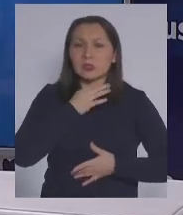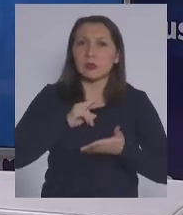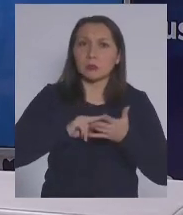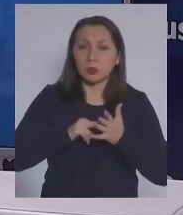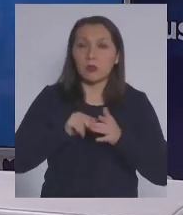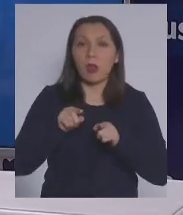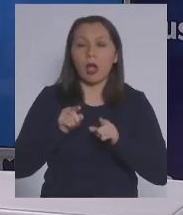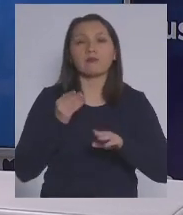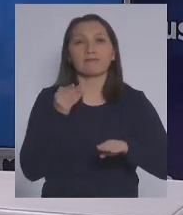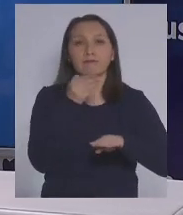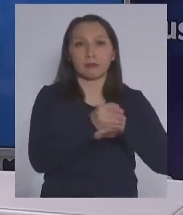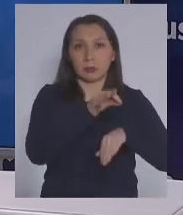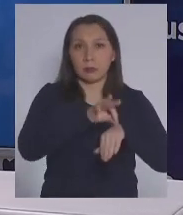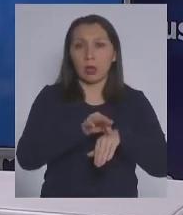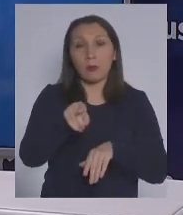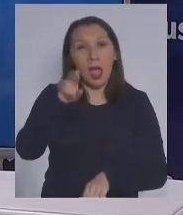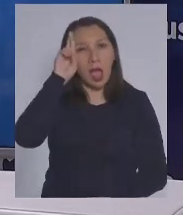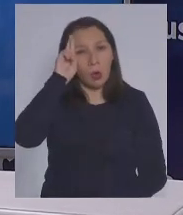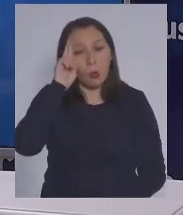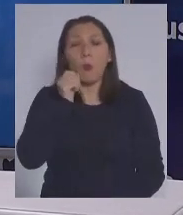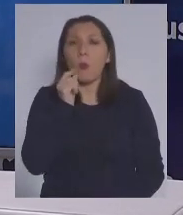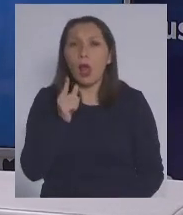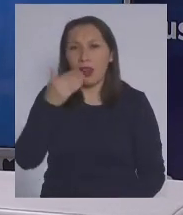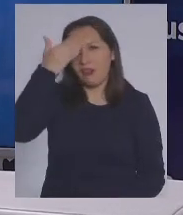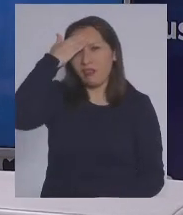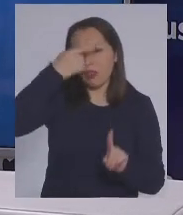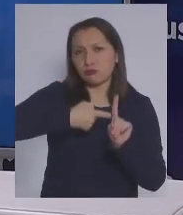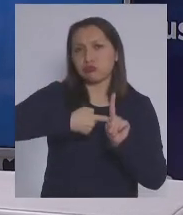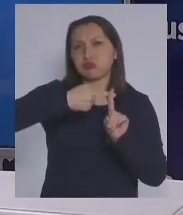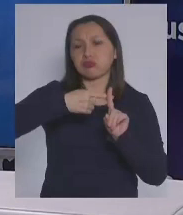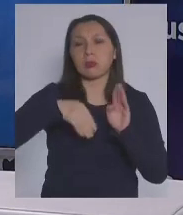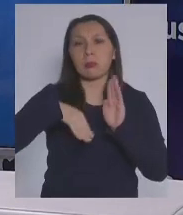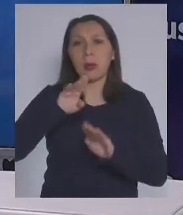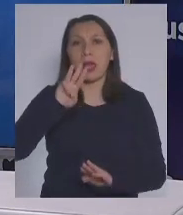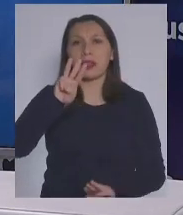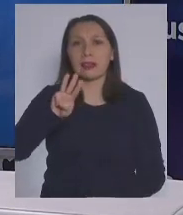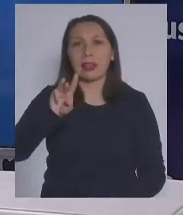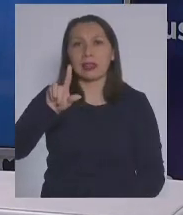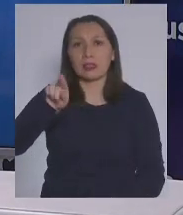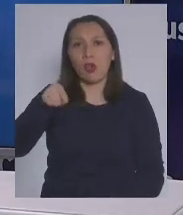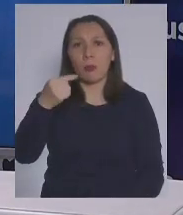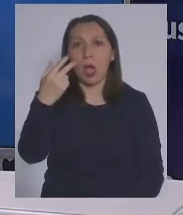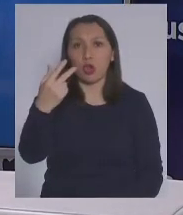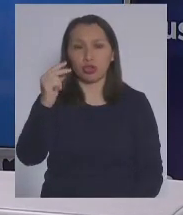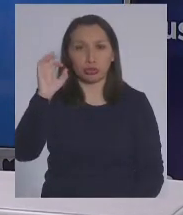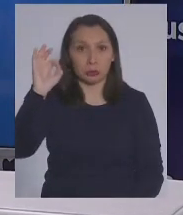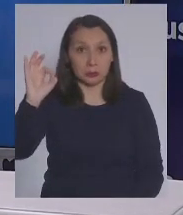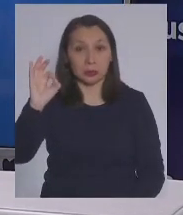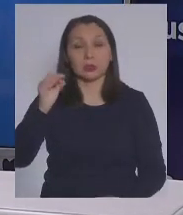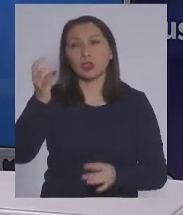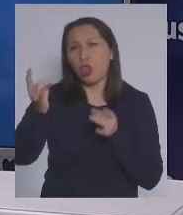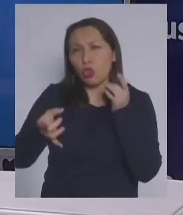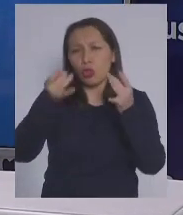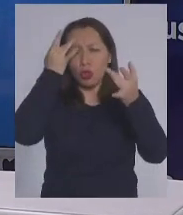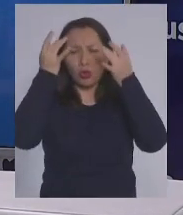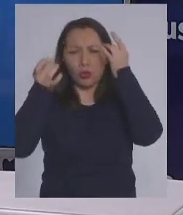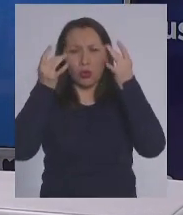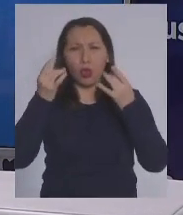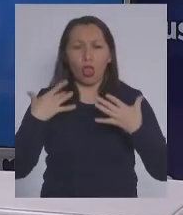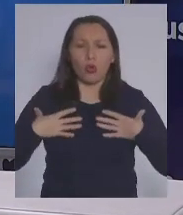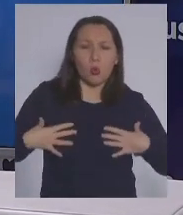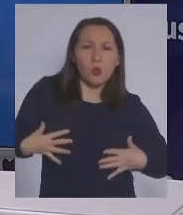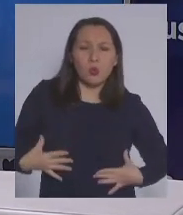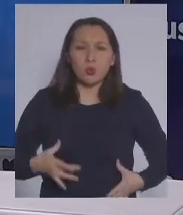recordarlos los voy a mencionar que es fiebre mayor a 37.8 dolor de cabeza dolor